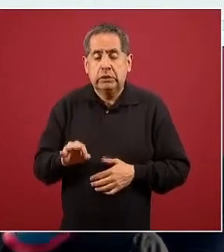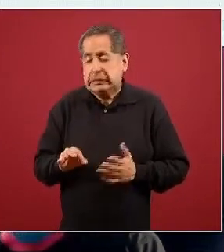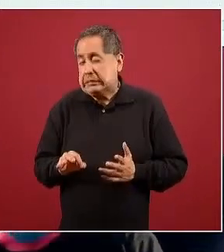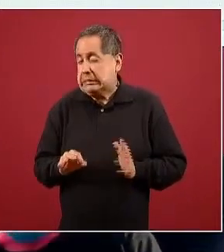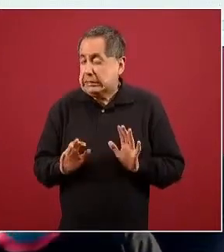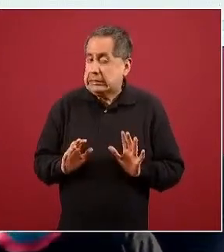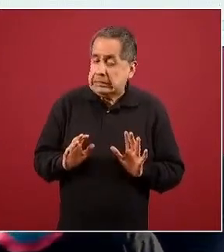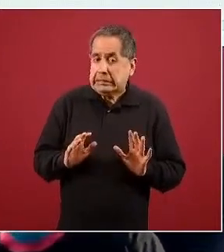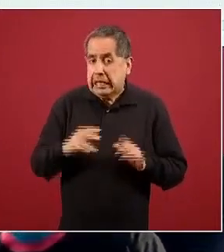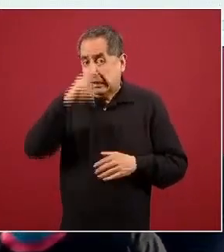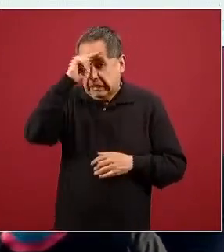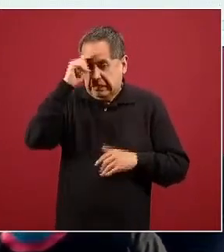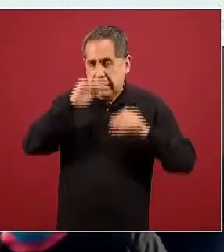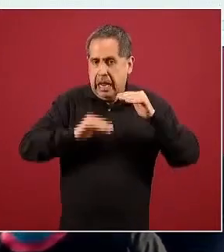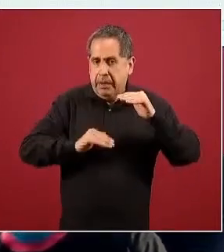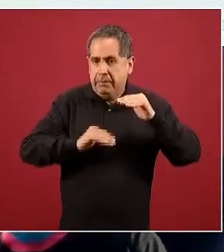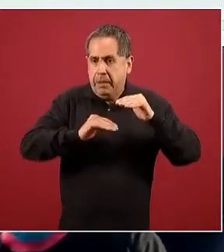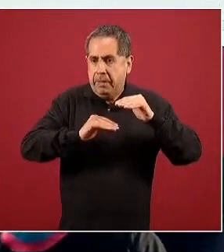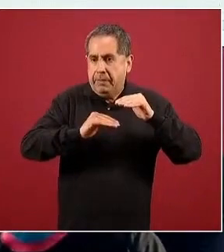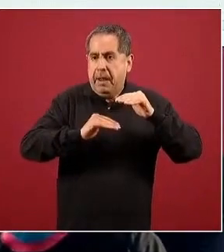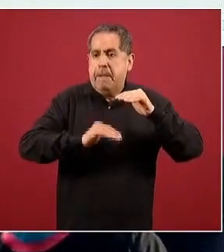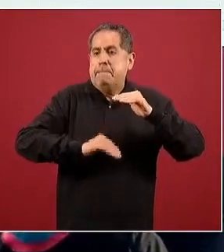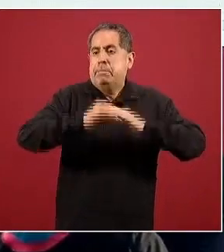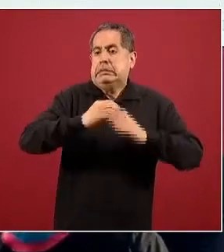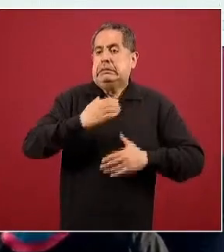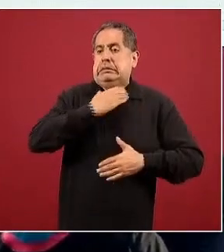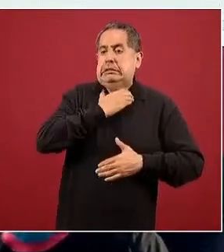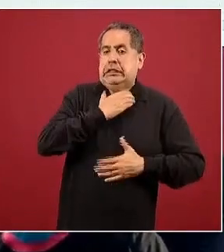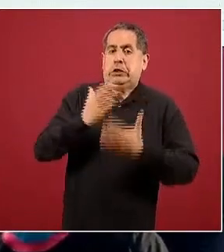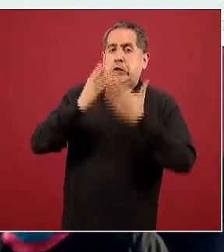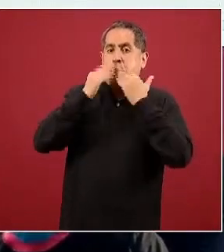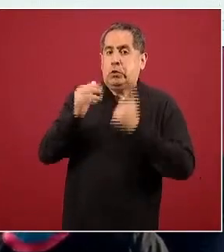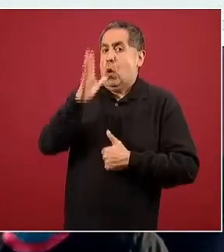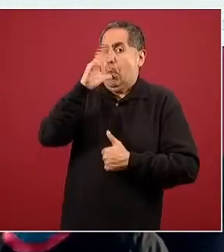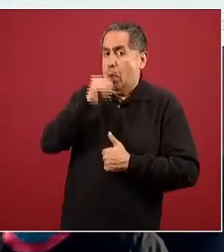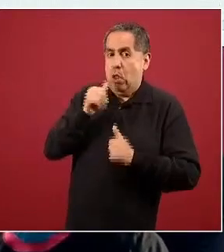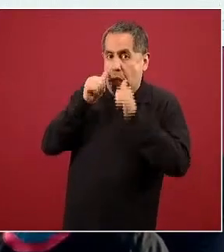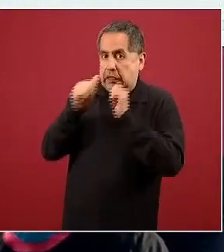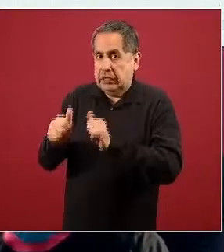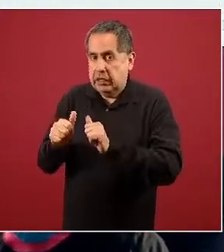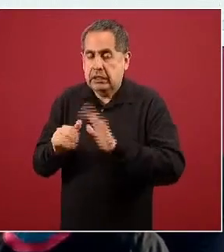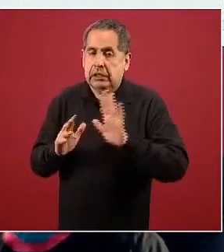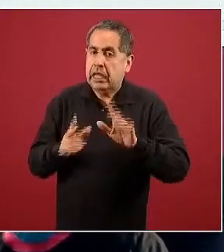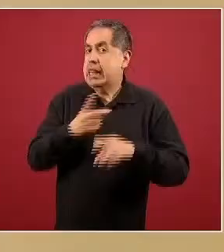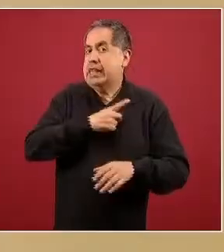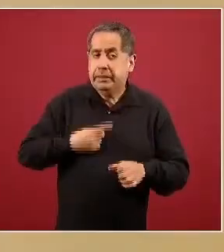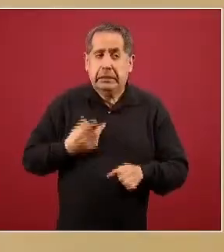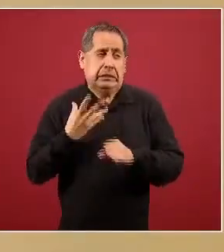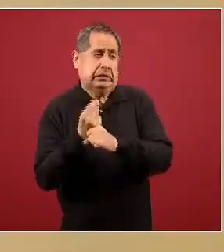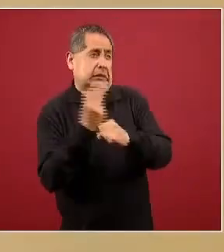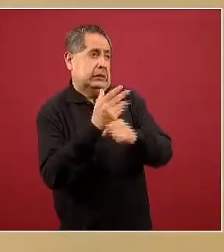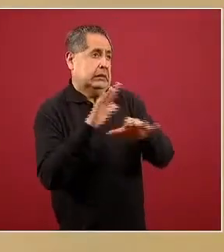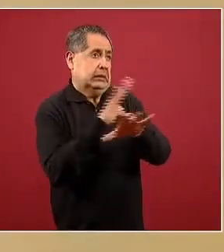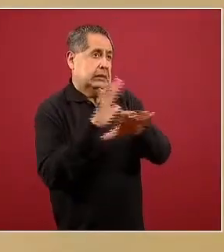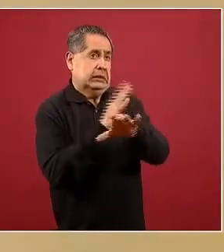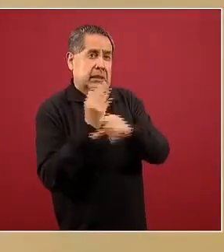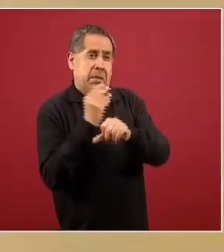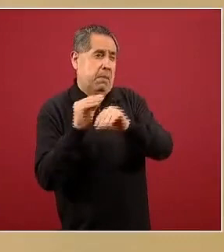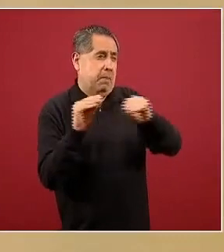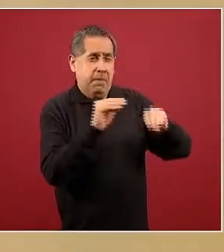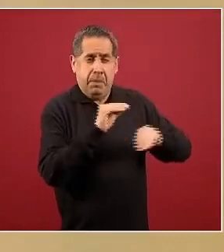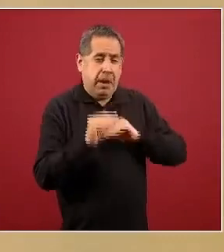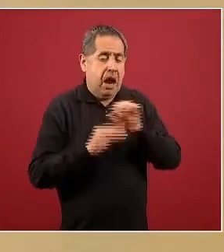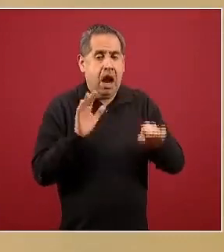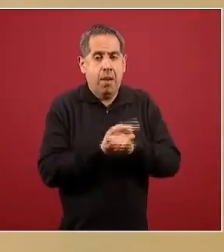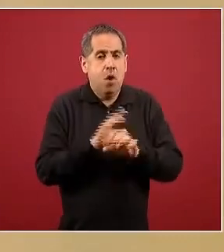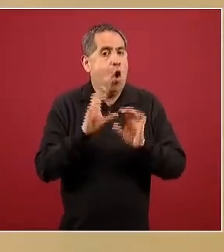Nayarit está llegando a un límite en el que o tienen que reconvertir más camas o debemos de empezar a